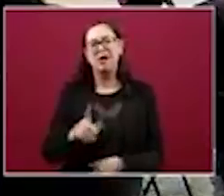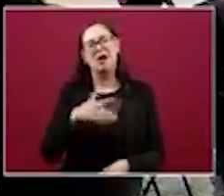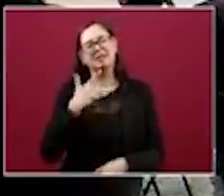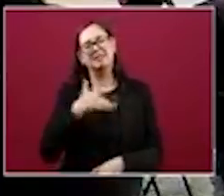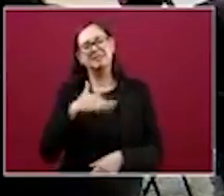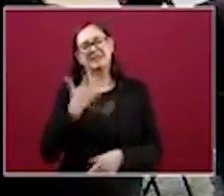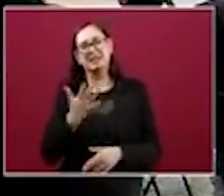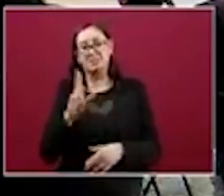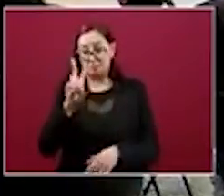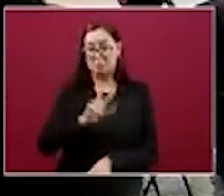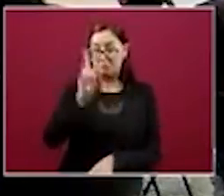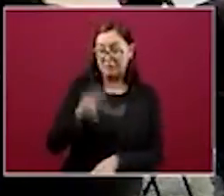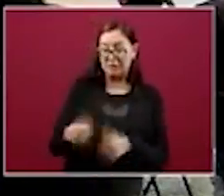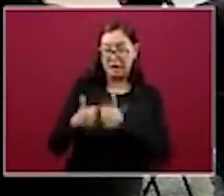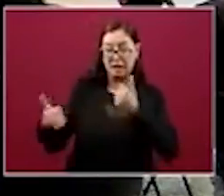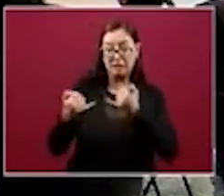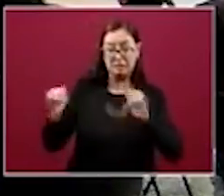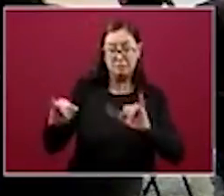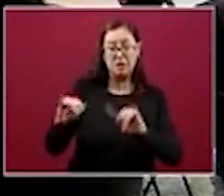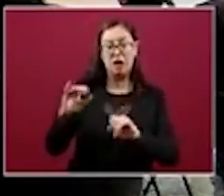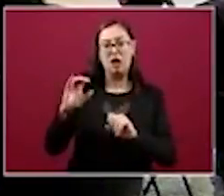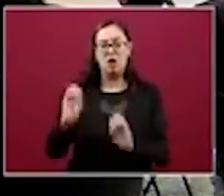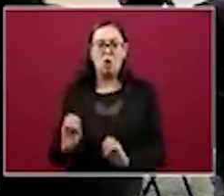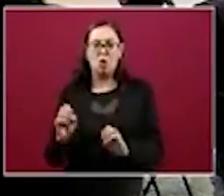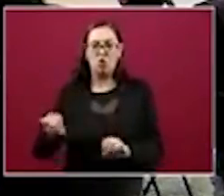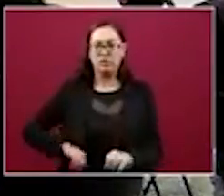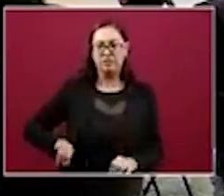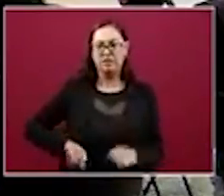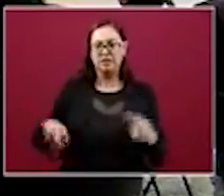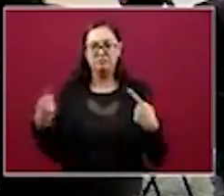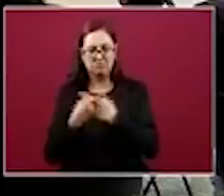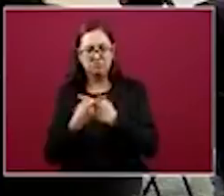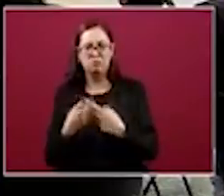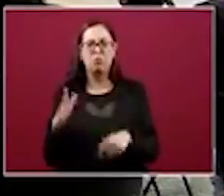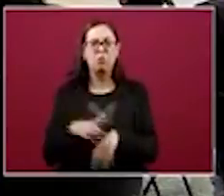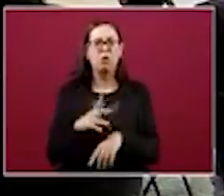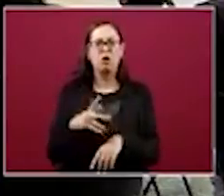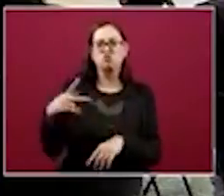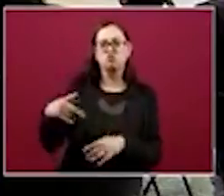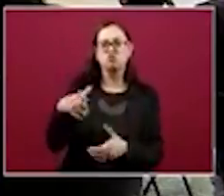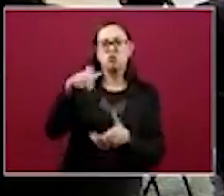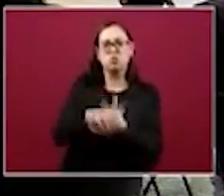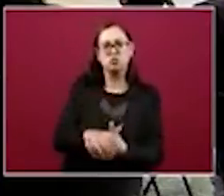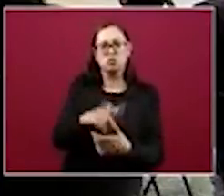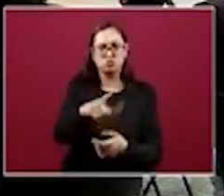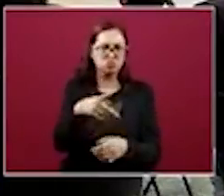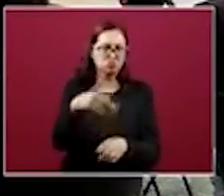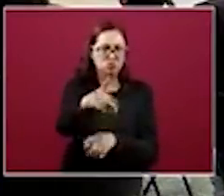si realmente hay independencia o si no puede haber un conflicto de interés por este tema de que su esposo es asesor de usted.